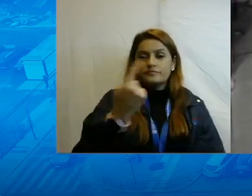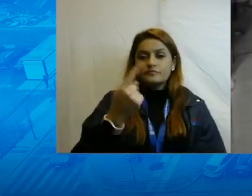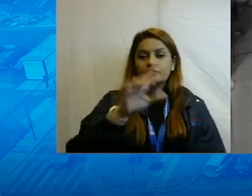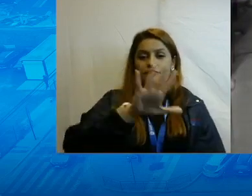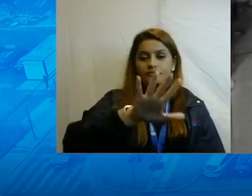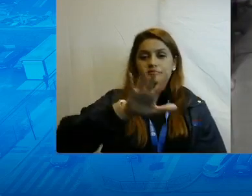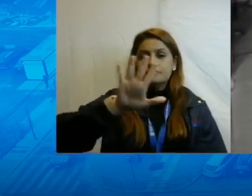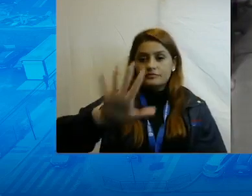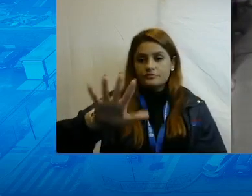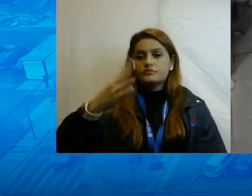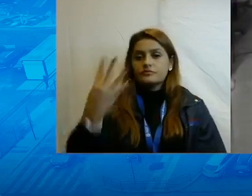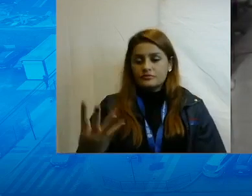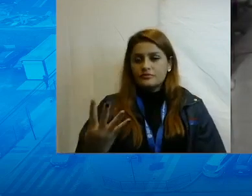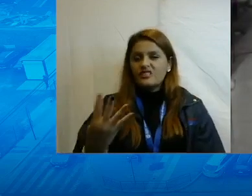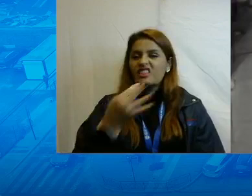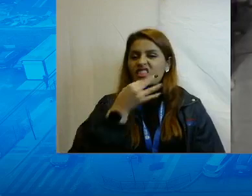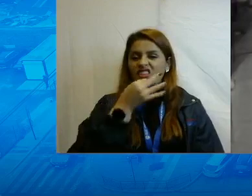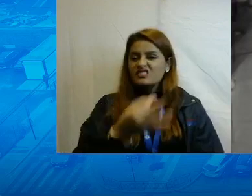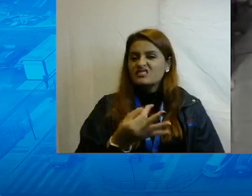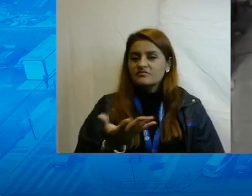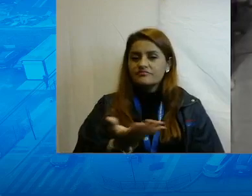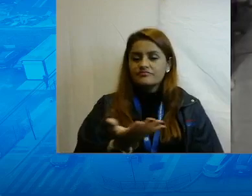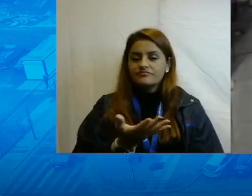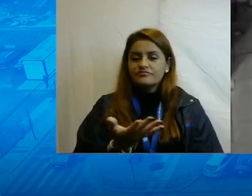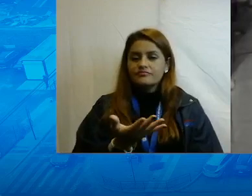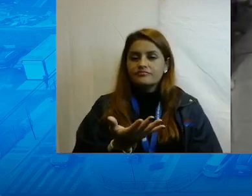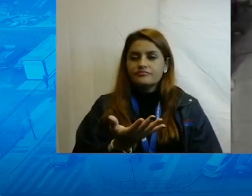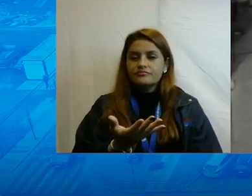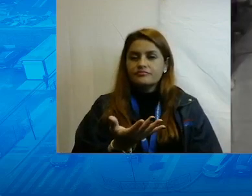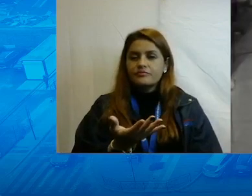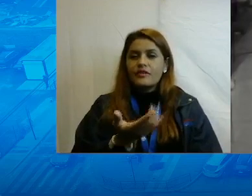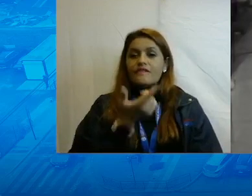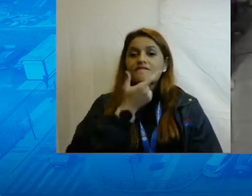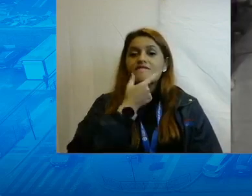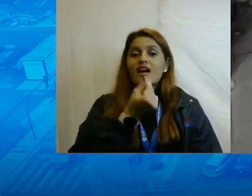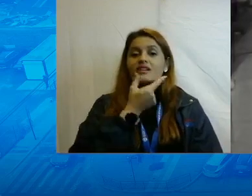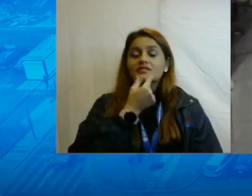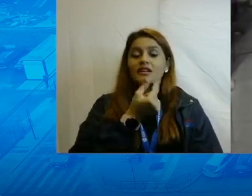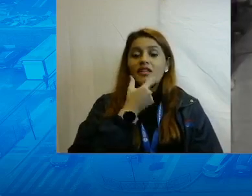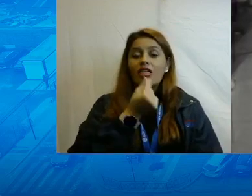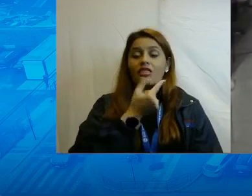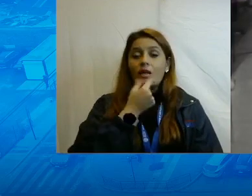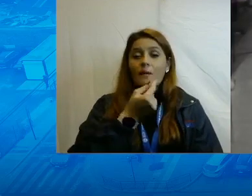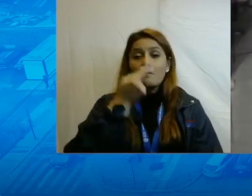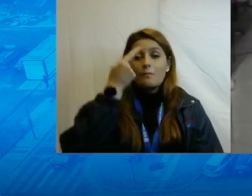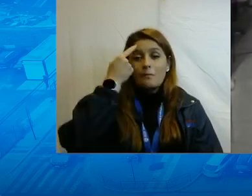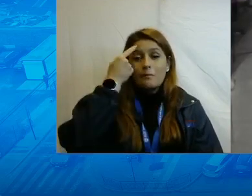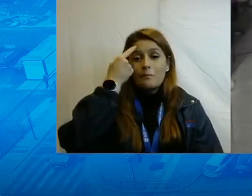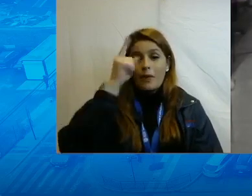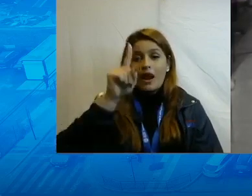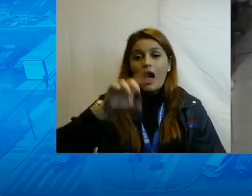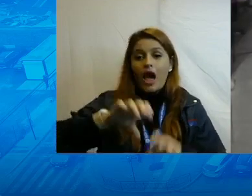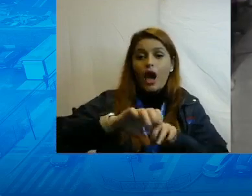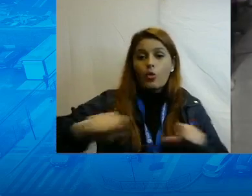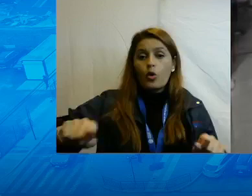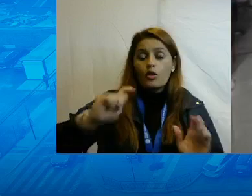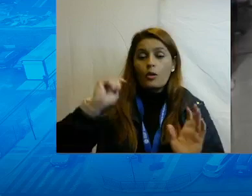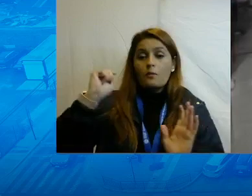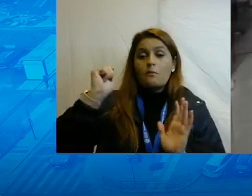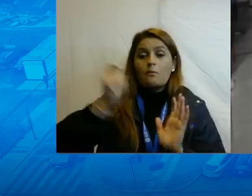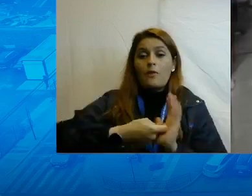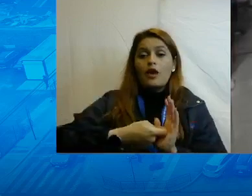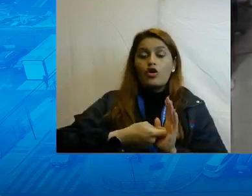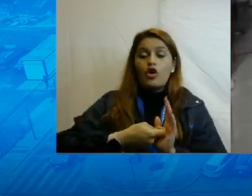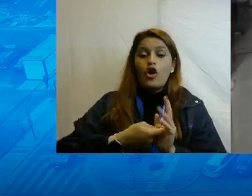21.554, que viene a establecer facilidades para realizar convenios de pago de los derechos de